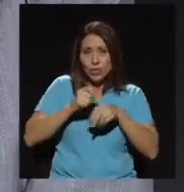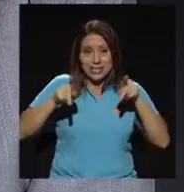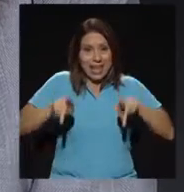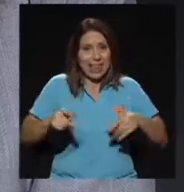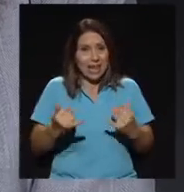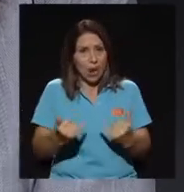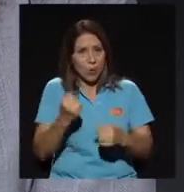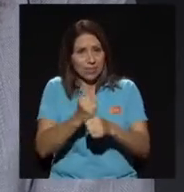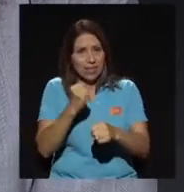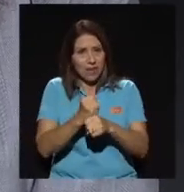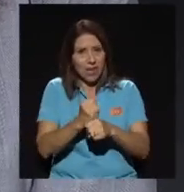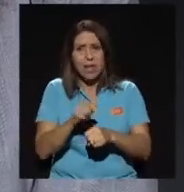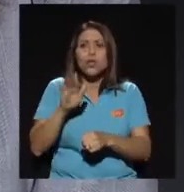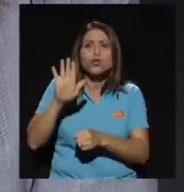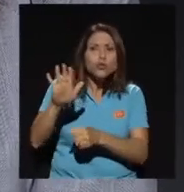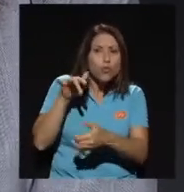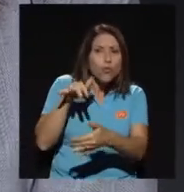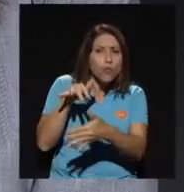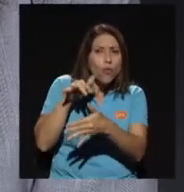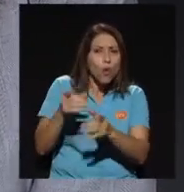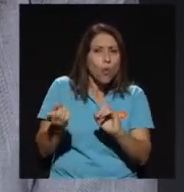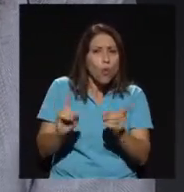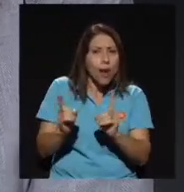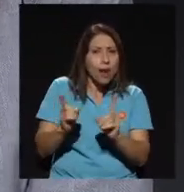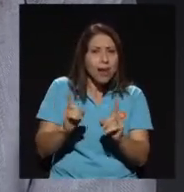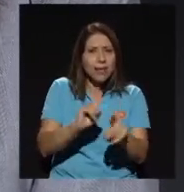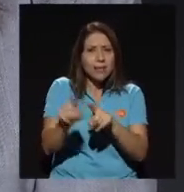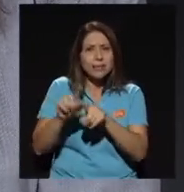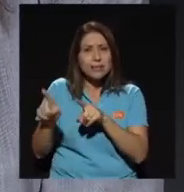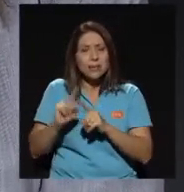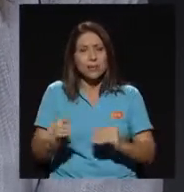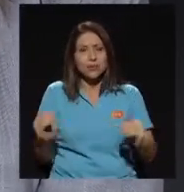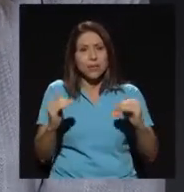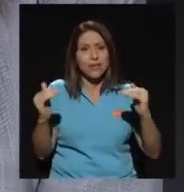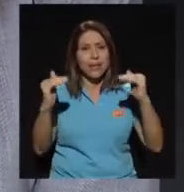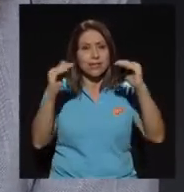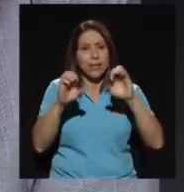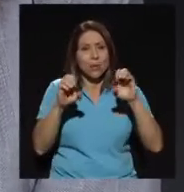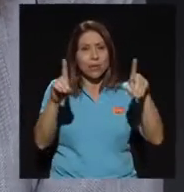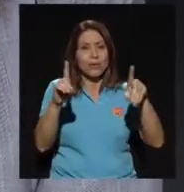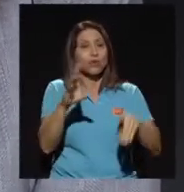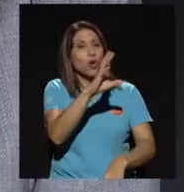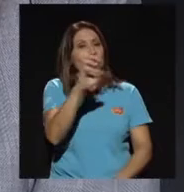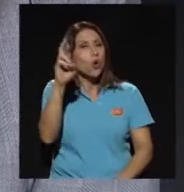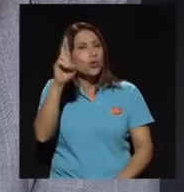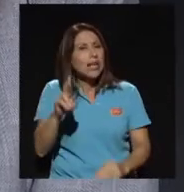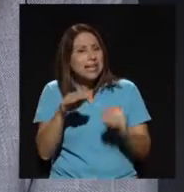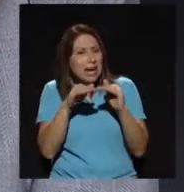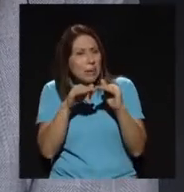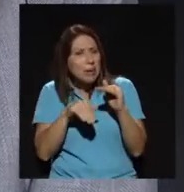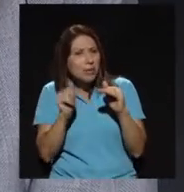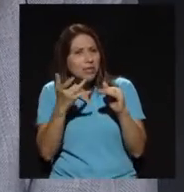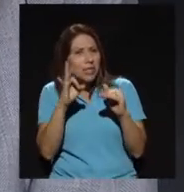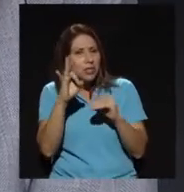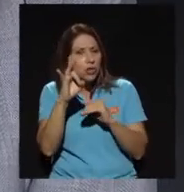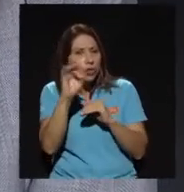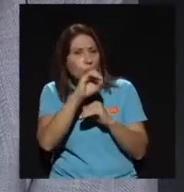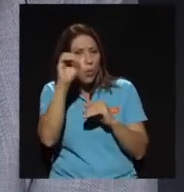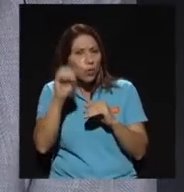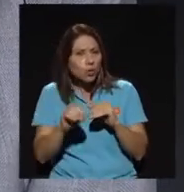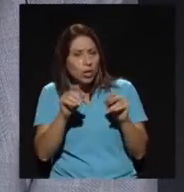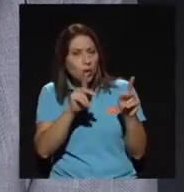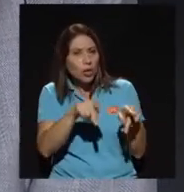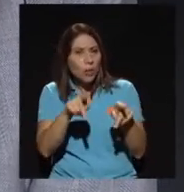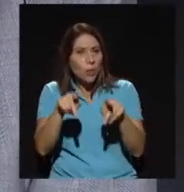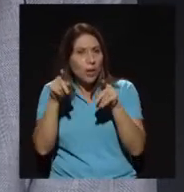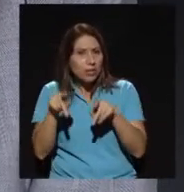trabajo, cuál es su formación en distintos niveles educativos, Costa Rica tiene un poquito menos del 18% de su población ocupada